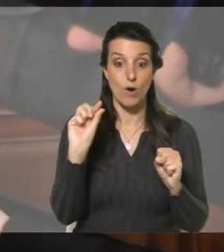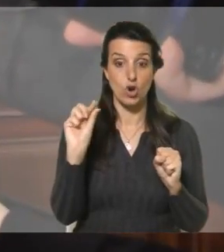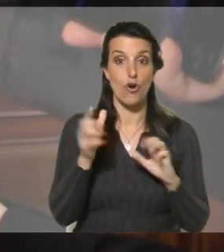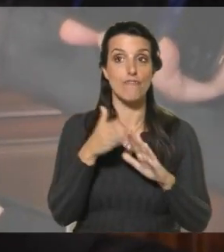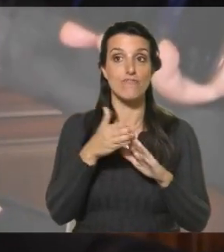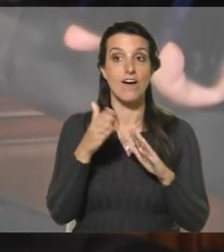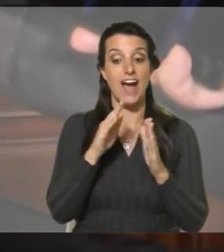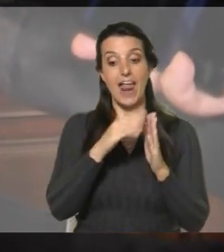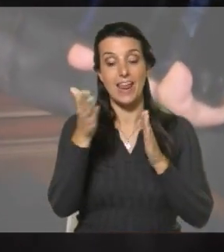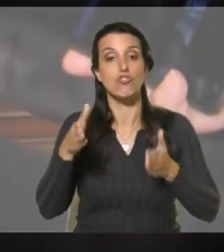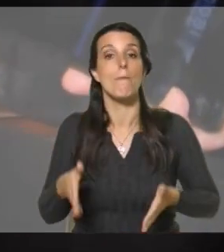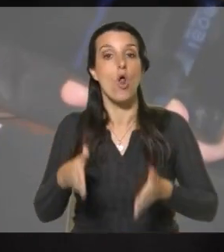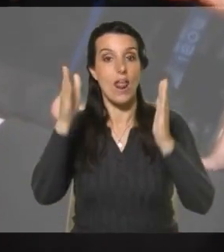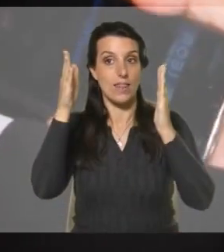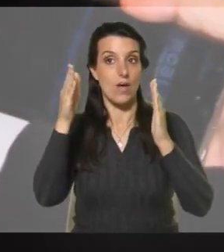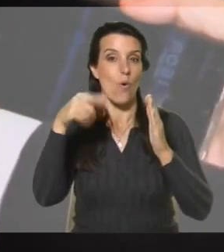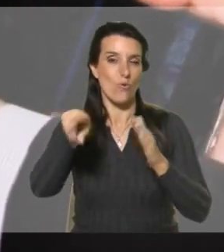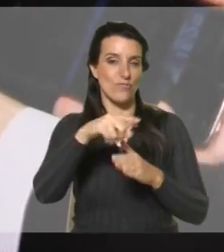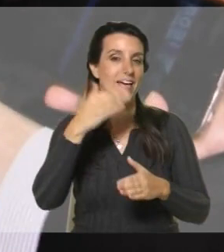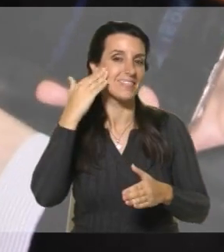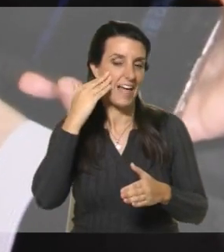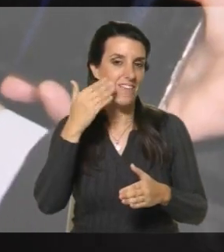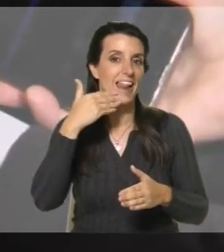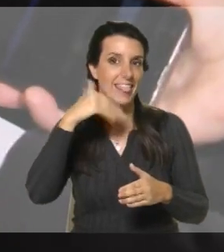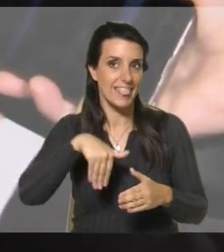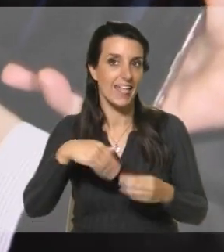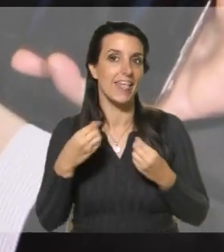el anexo del Poder Legislativo, porque ustedes entenderán,